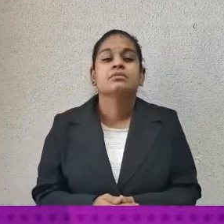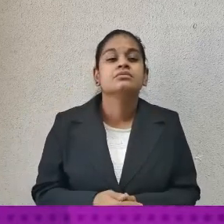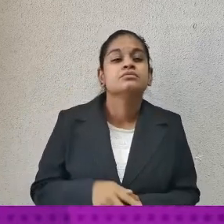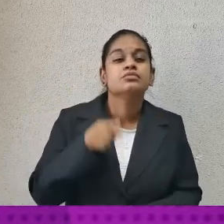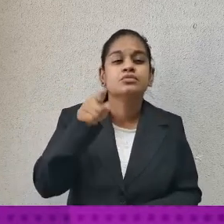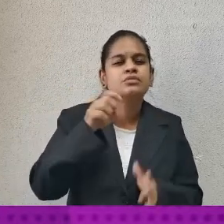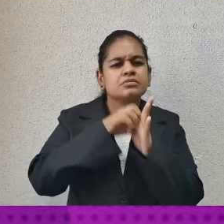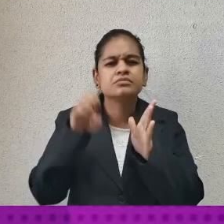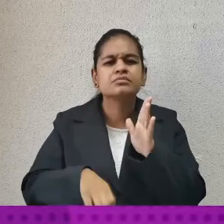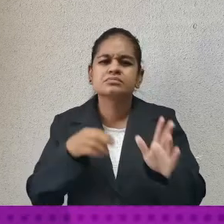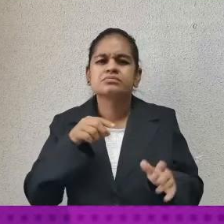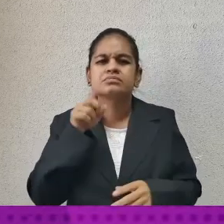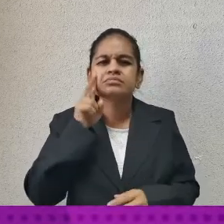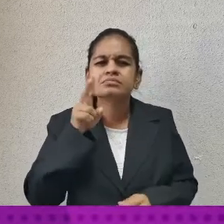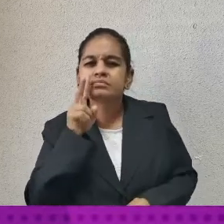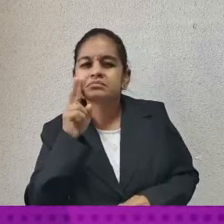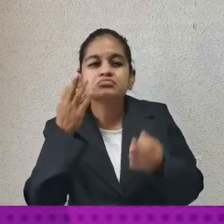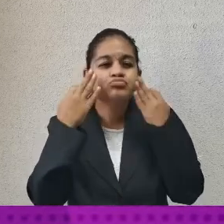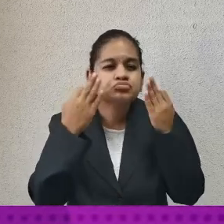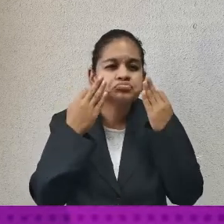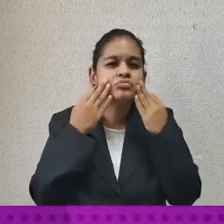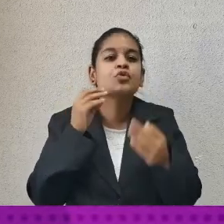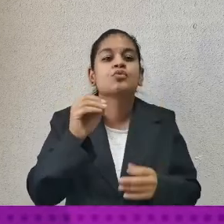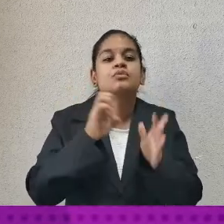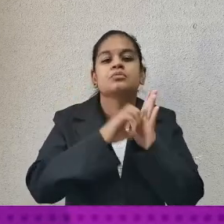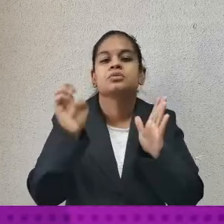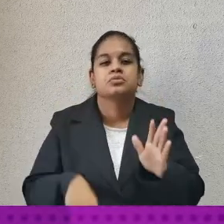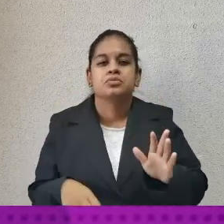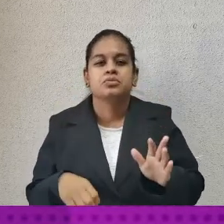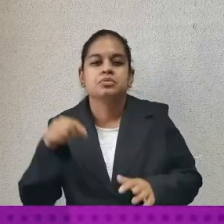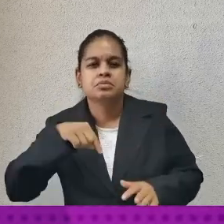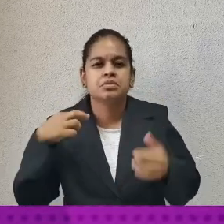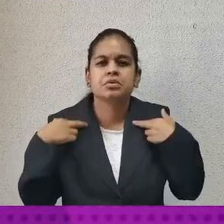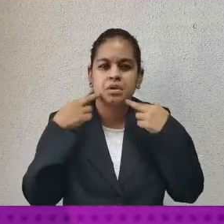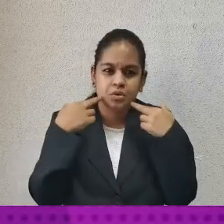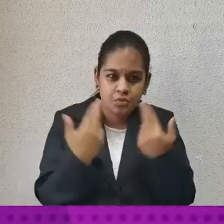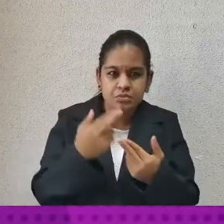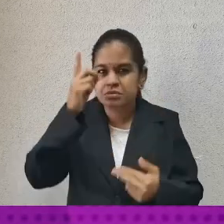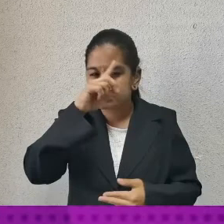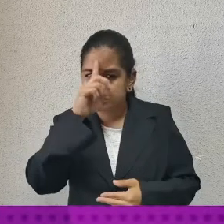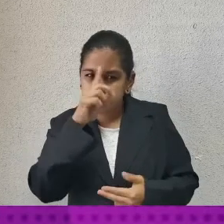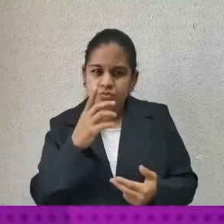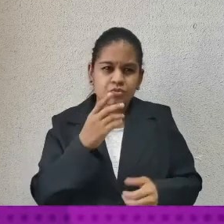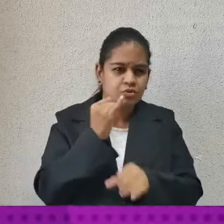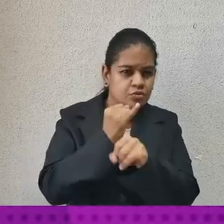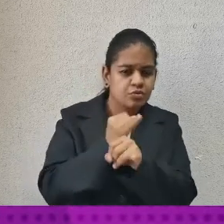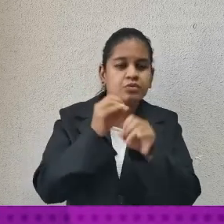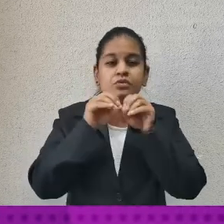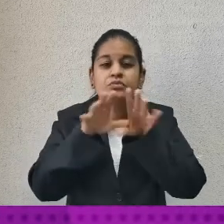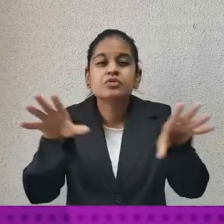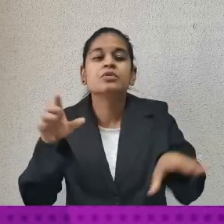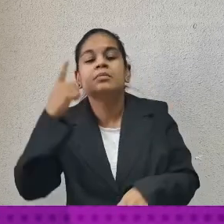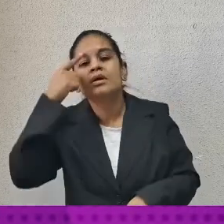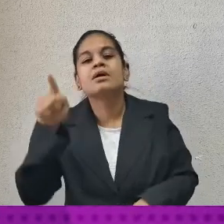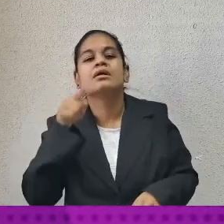simple oyente o visualizando nuestras sesiones del Consejo General, las decisiones que se van tomando y cuál es la discusión al